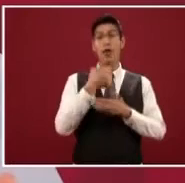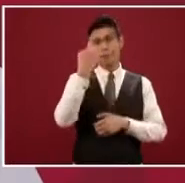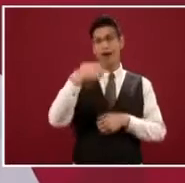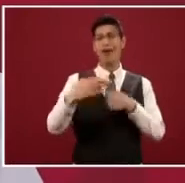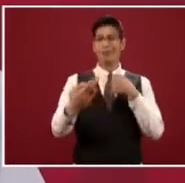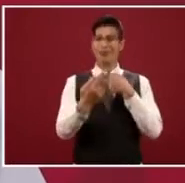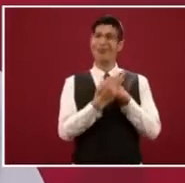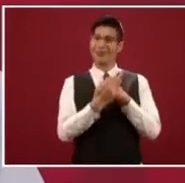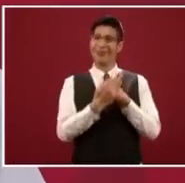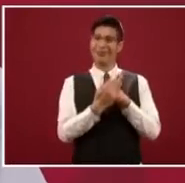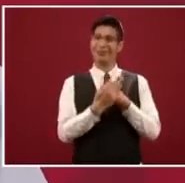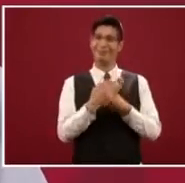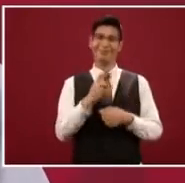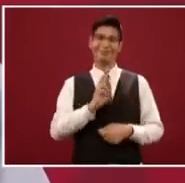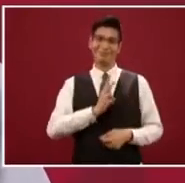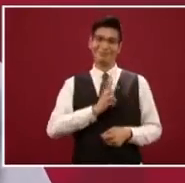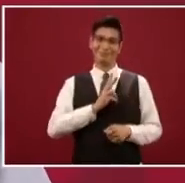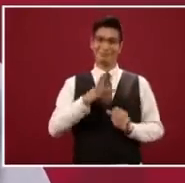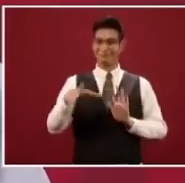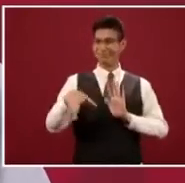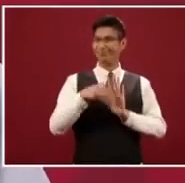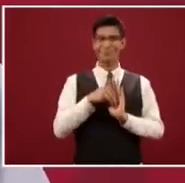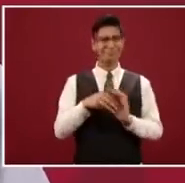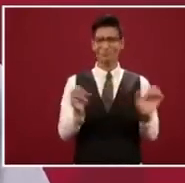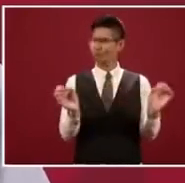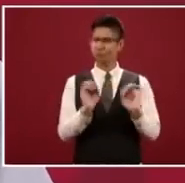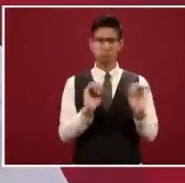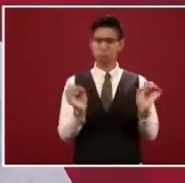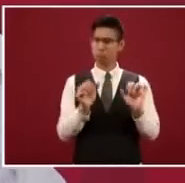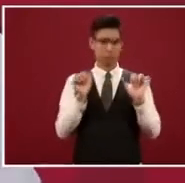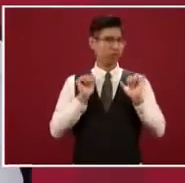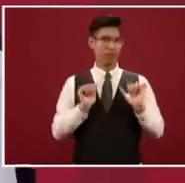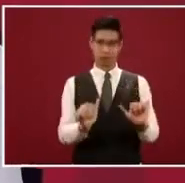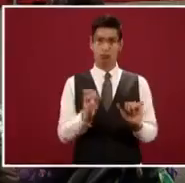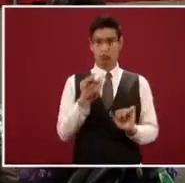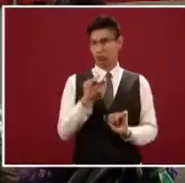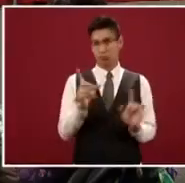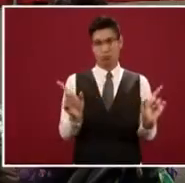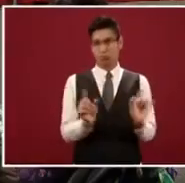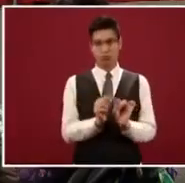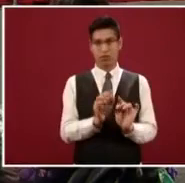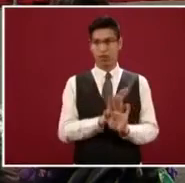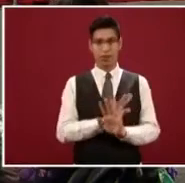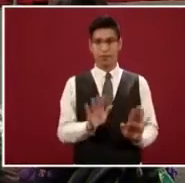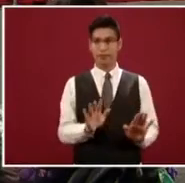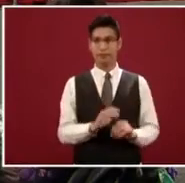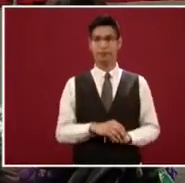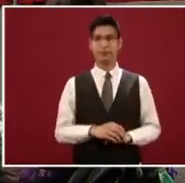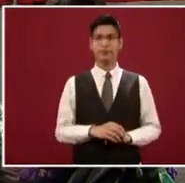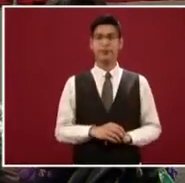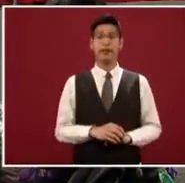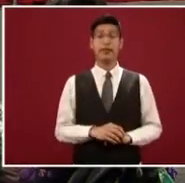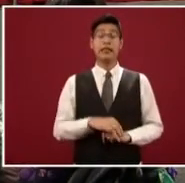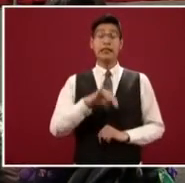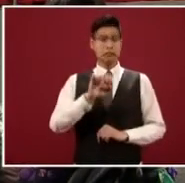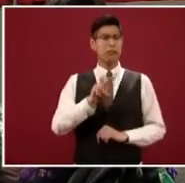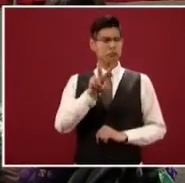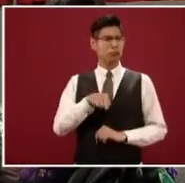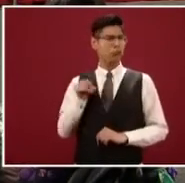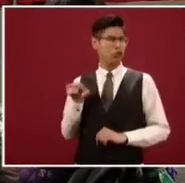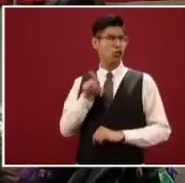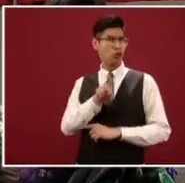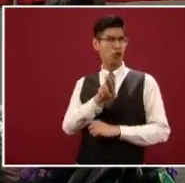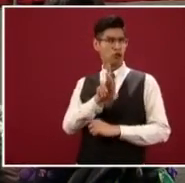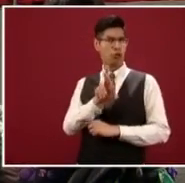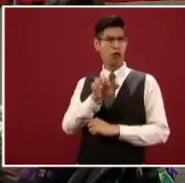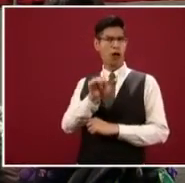entonces impedir que haya una transmisión. Eso como un primer punto. Exacto. En seguimiento a lo que dice el doctor Alomía,